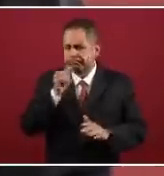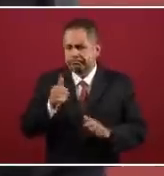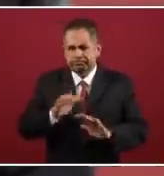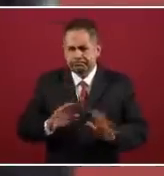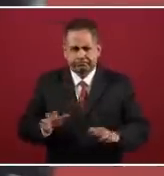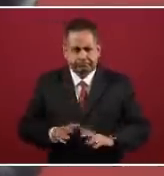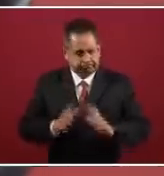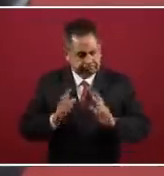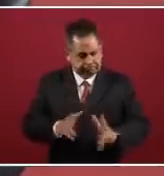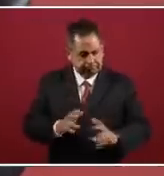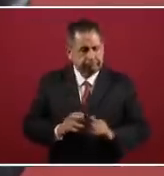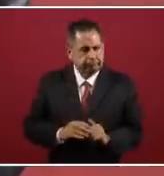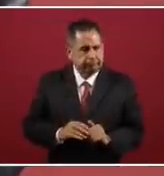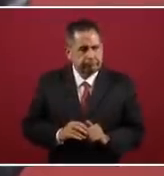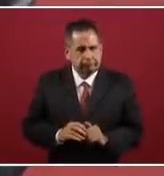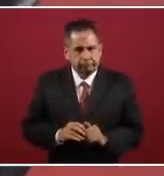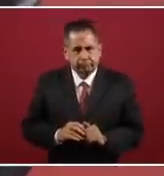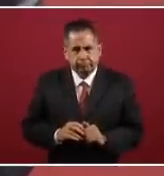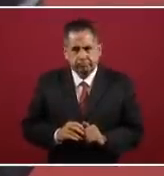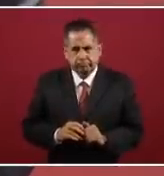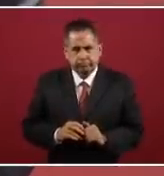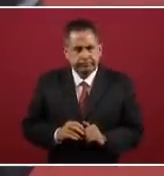que se tengan